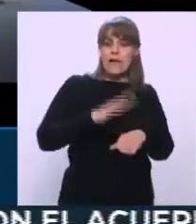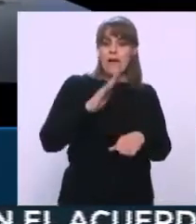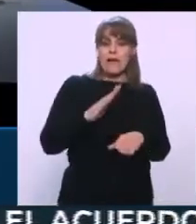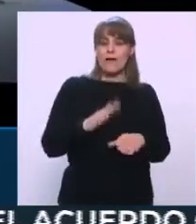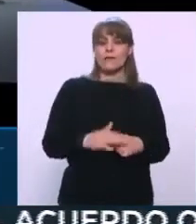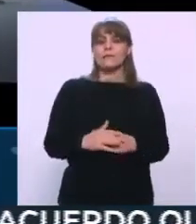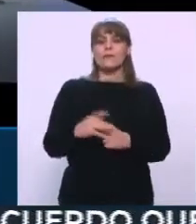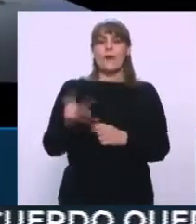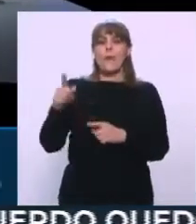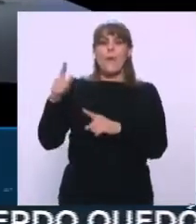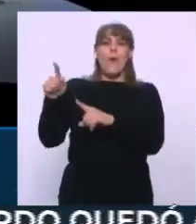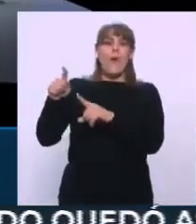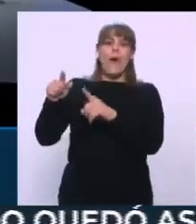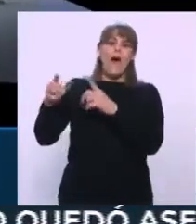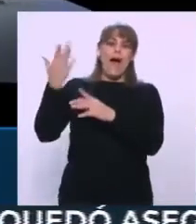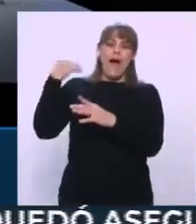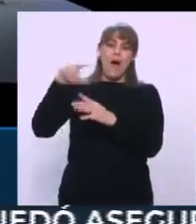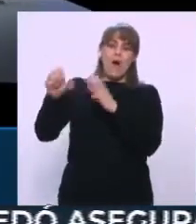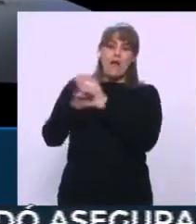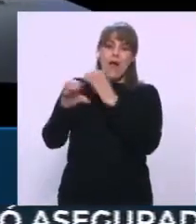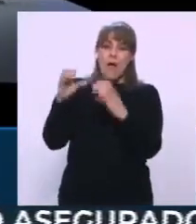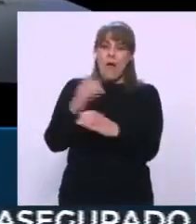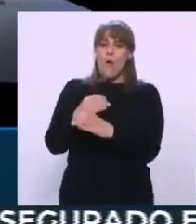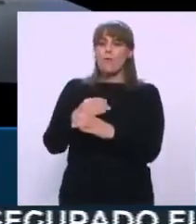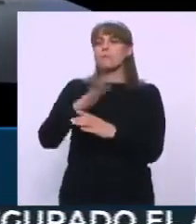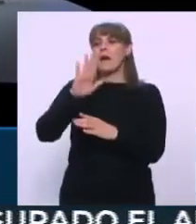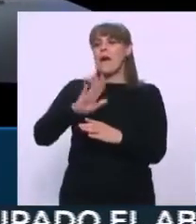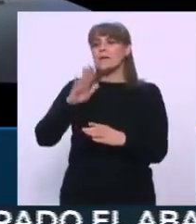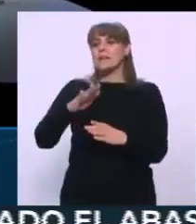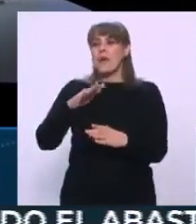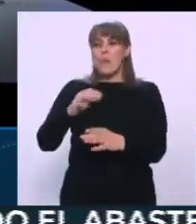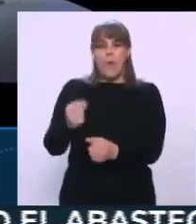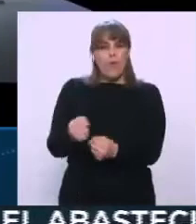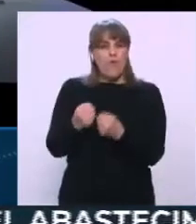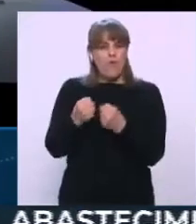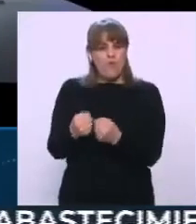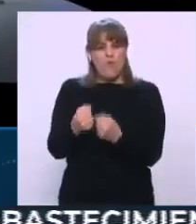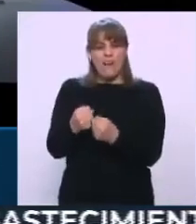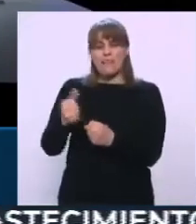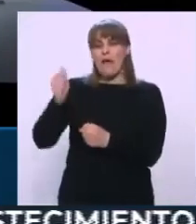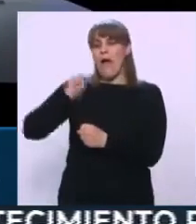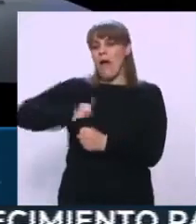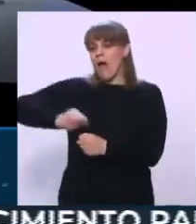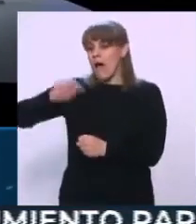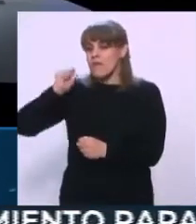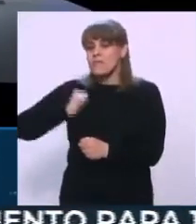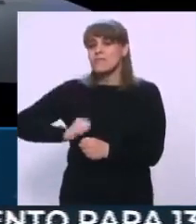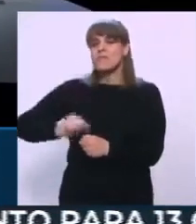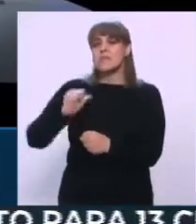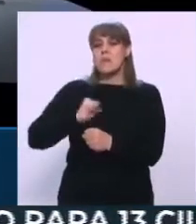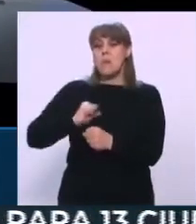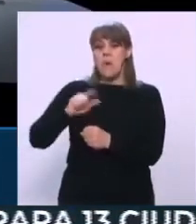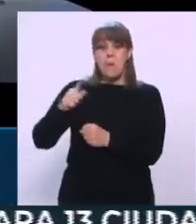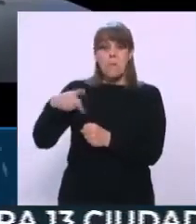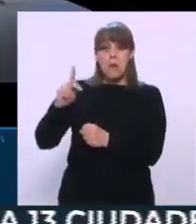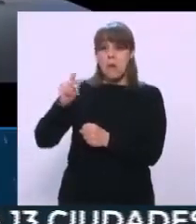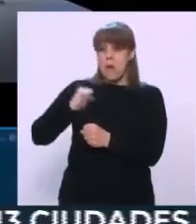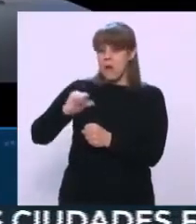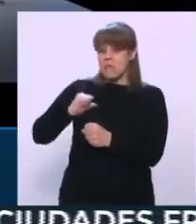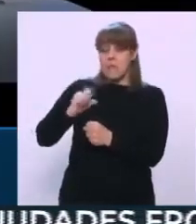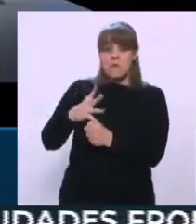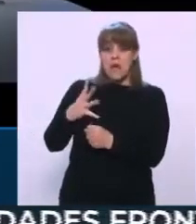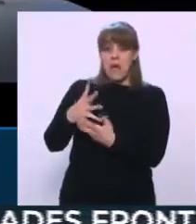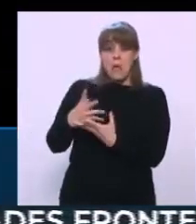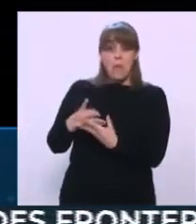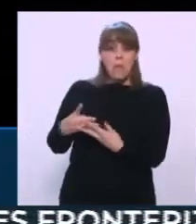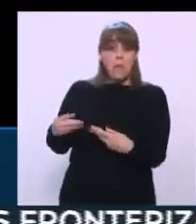polvos imperiales, que está muy aferrado a un pasado glorioso que dejó de existir. Es un Papa que es